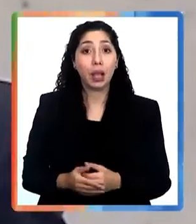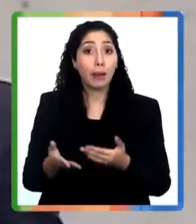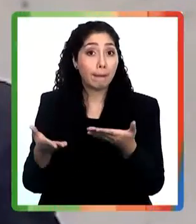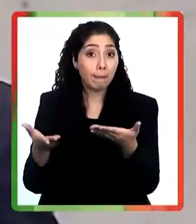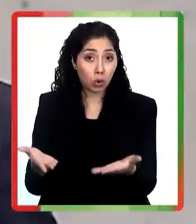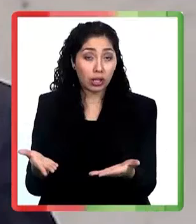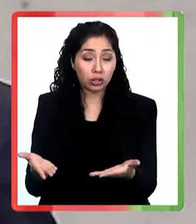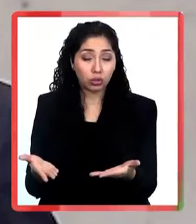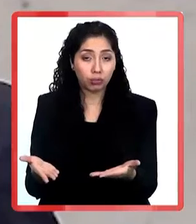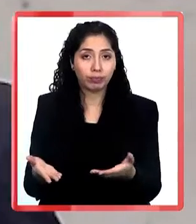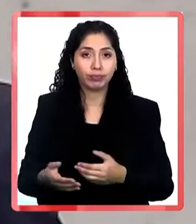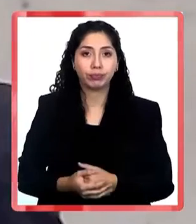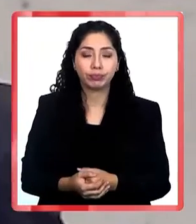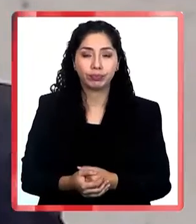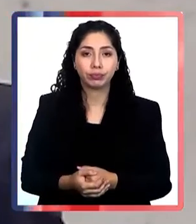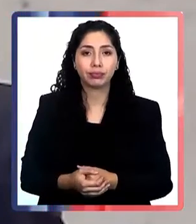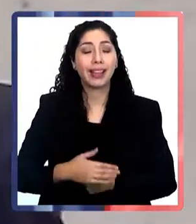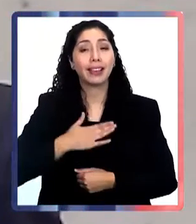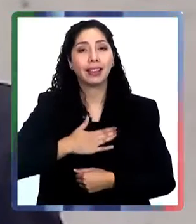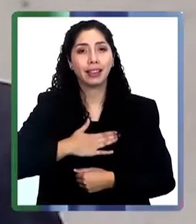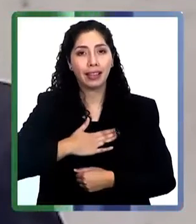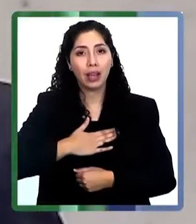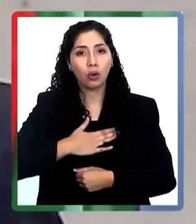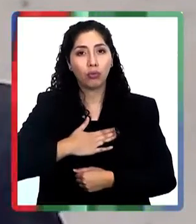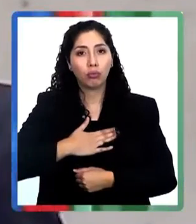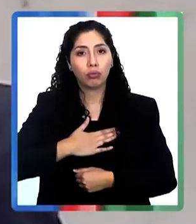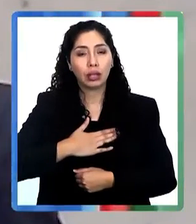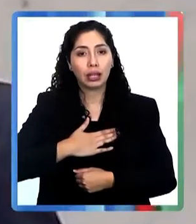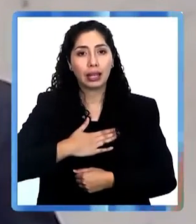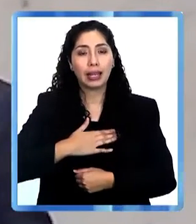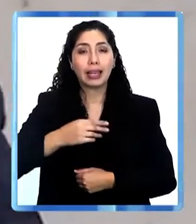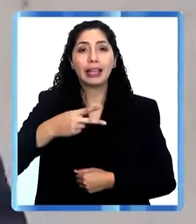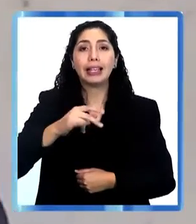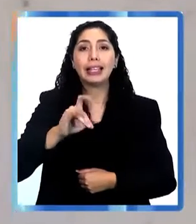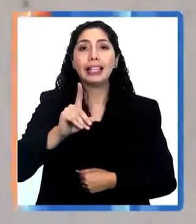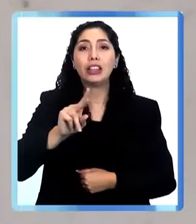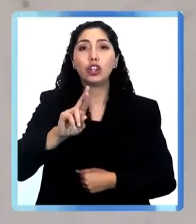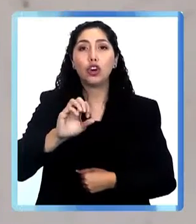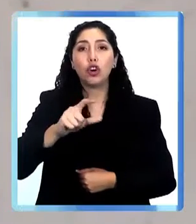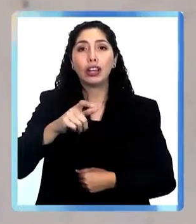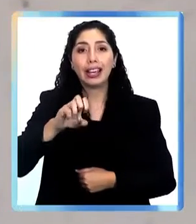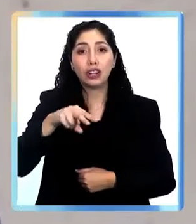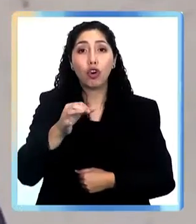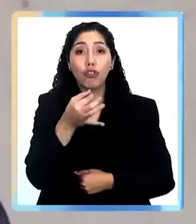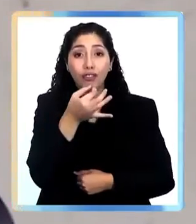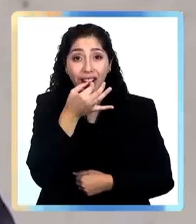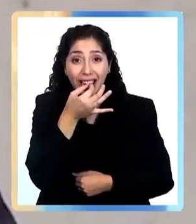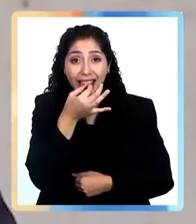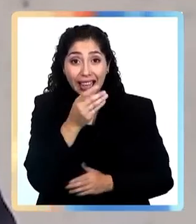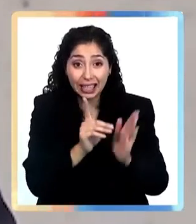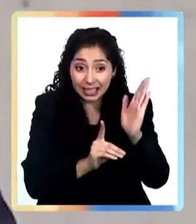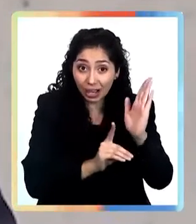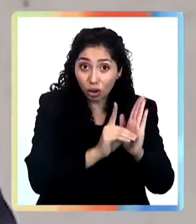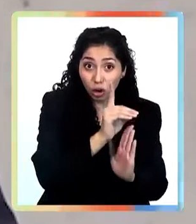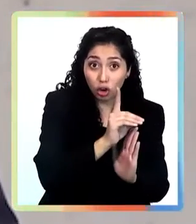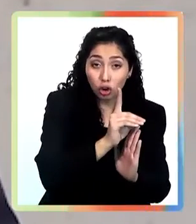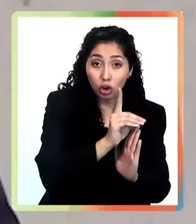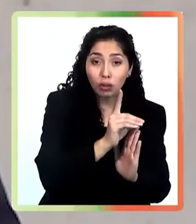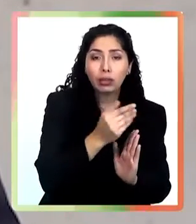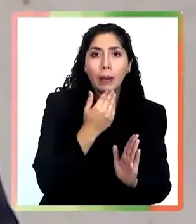eso quiero que el desarrollo del hidrógeno verde lo realicemos